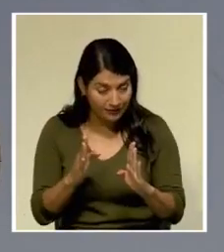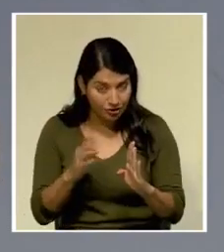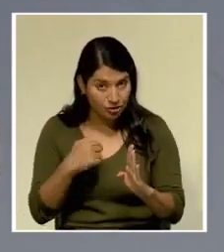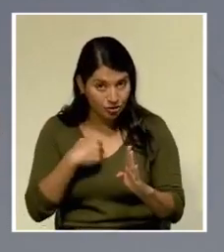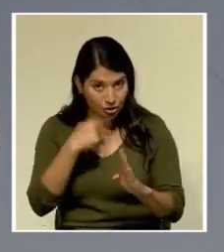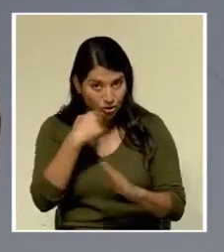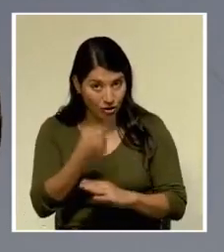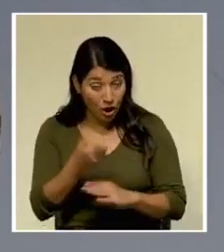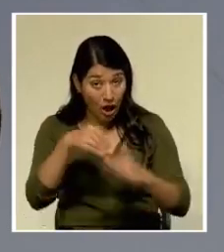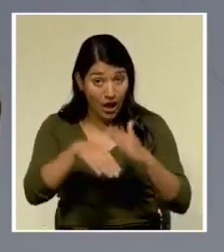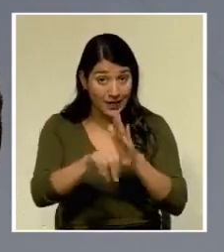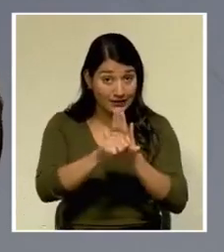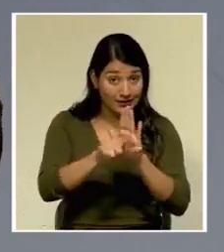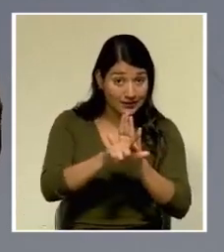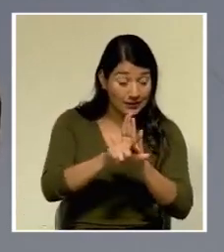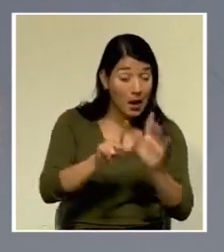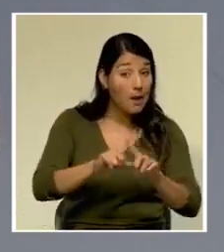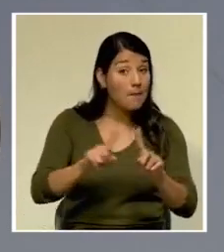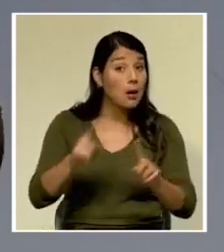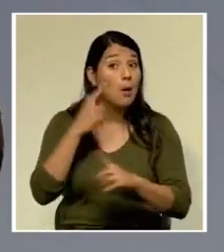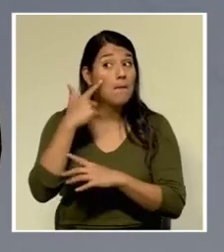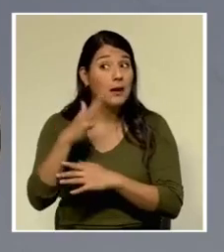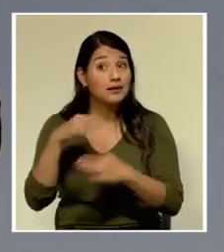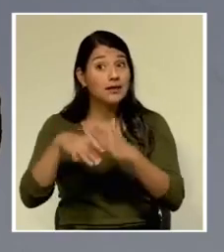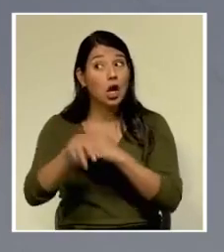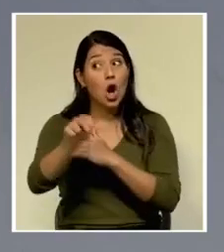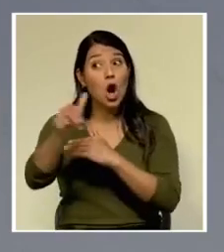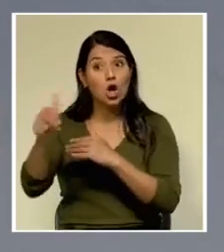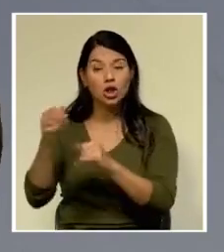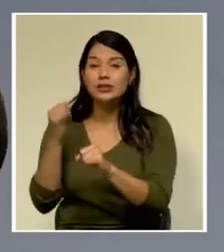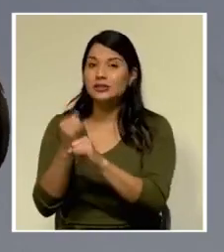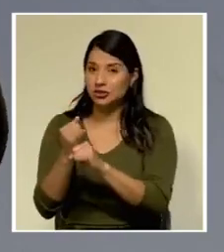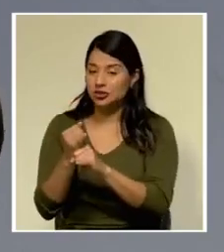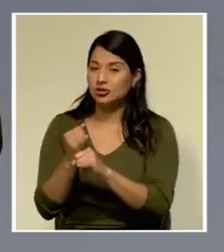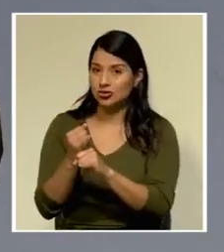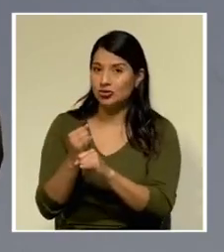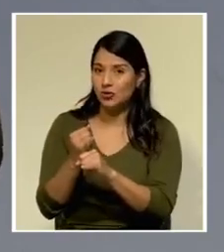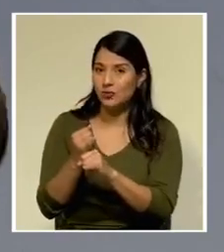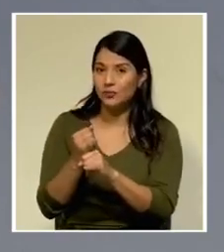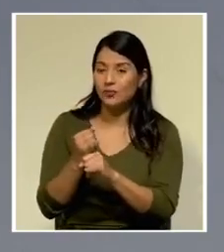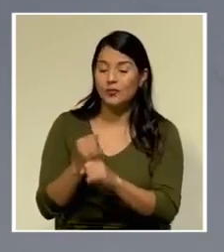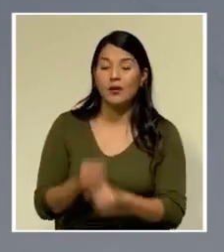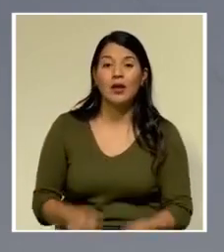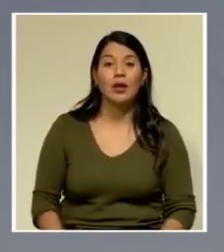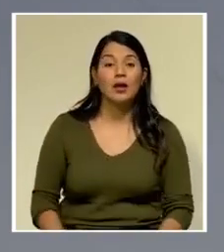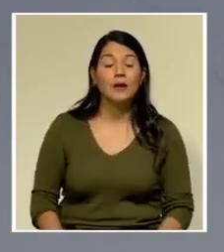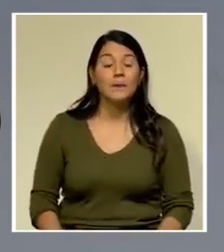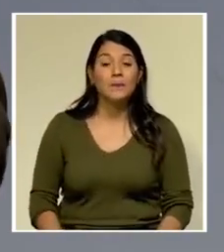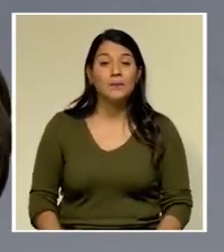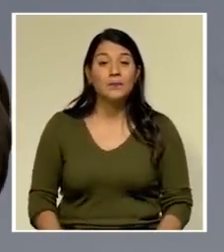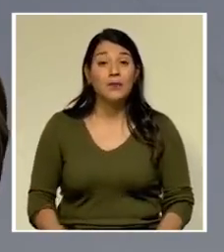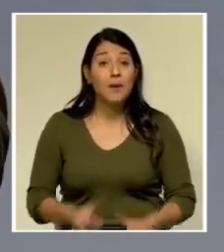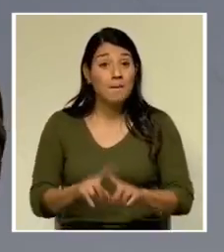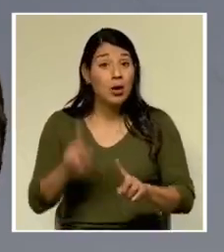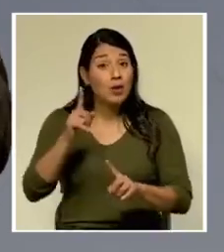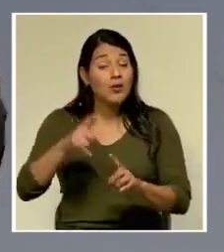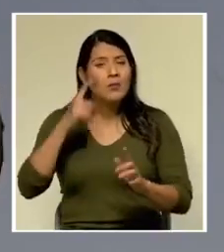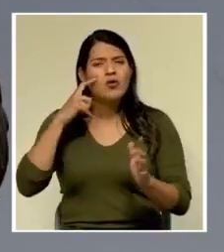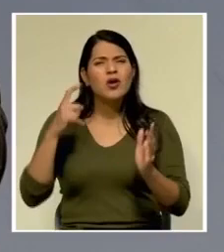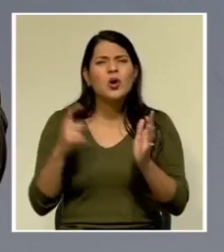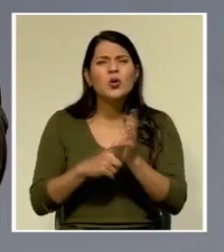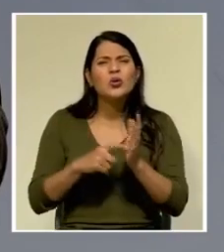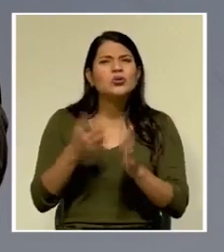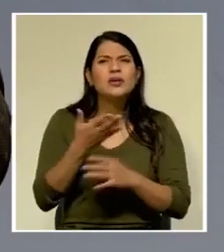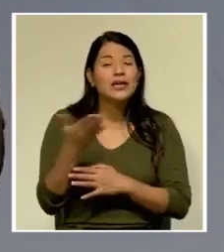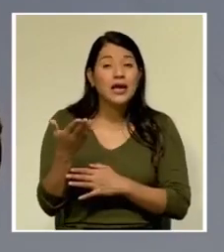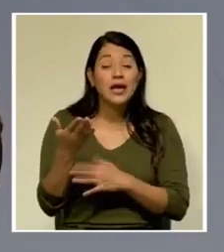Asamblea Legislativa, sino que pareciera en las otras instancias donde esto se debería ventilar. Sí. A pesar de que, hay que reconocerlo, ya ha